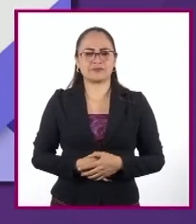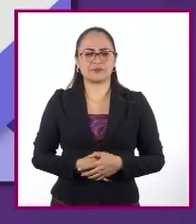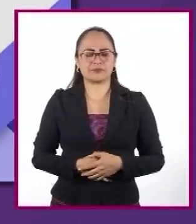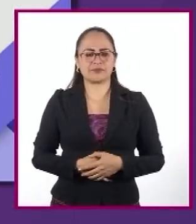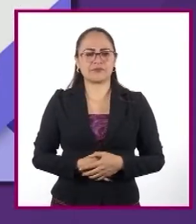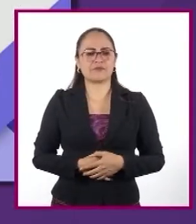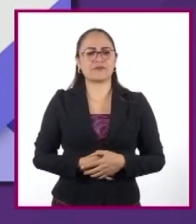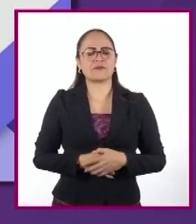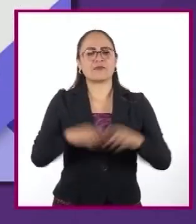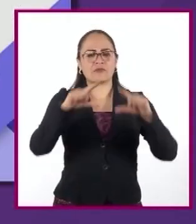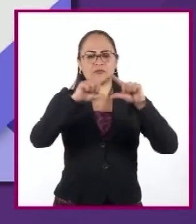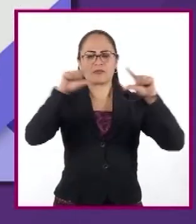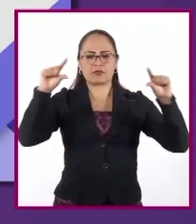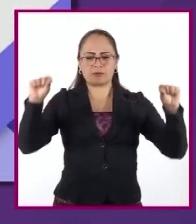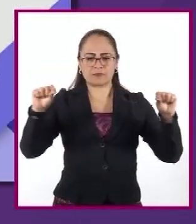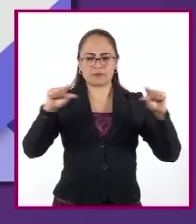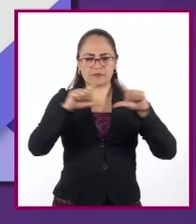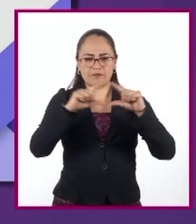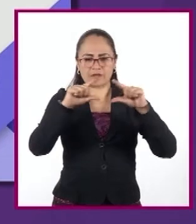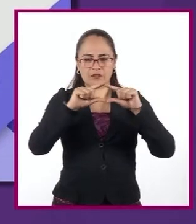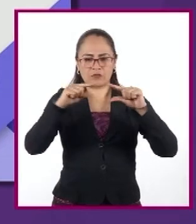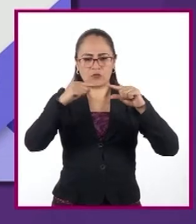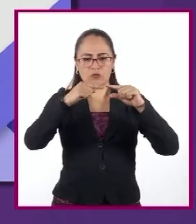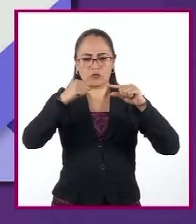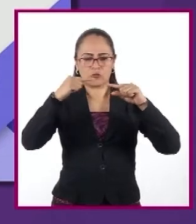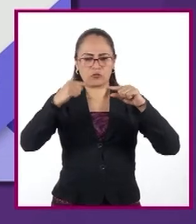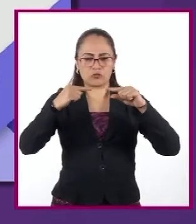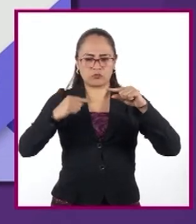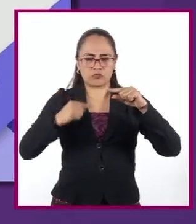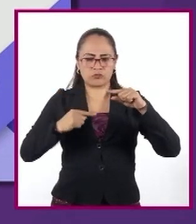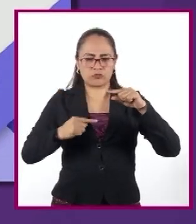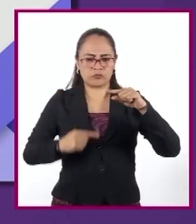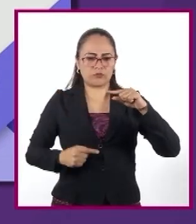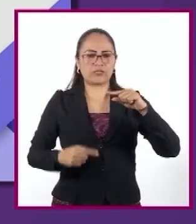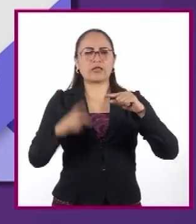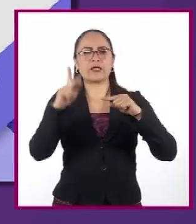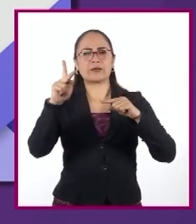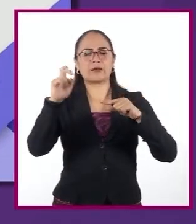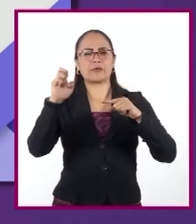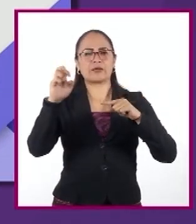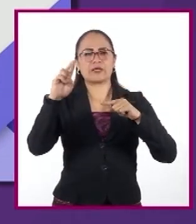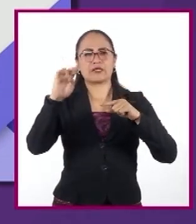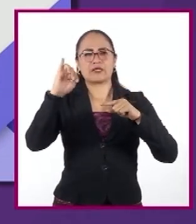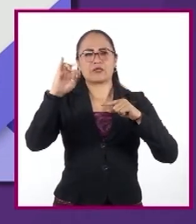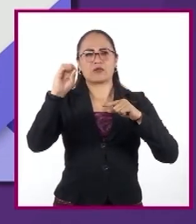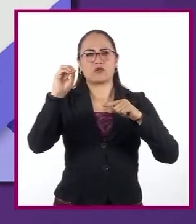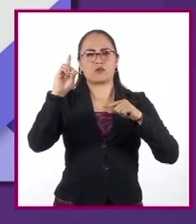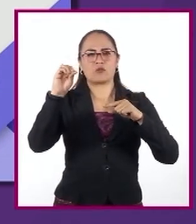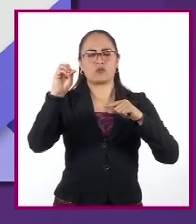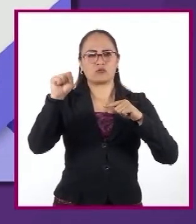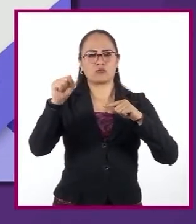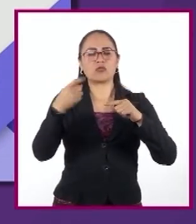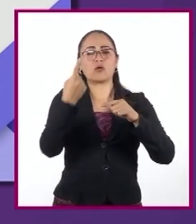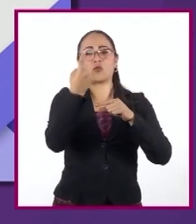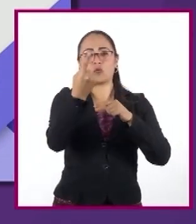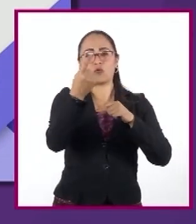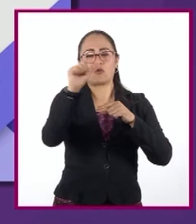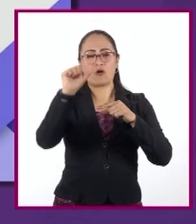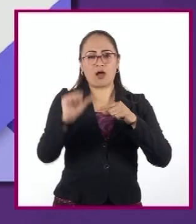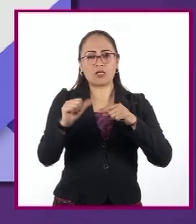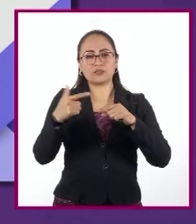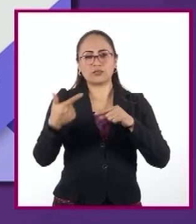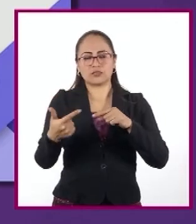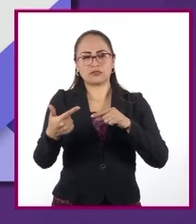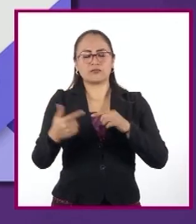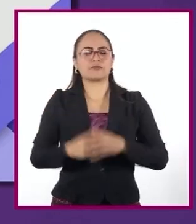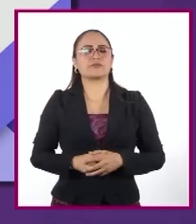A los renglones horizontales de la tabla periódica se les denomina periodos y se enumera del 1 al 7. En